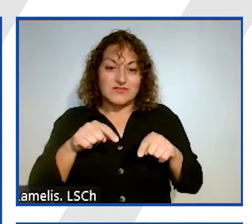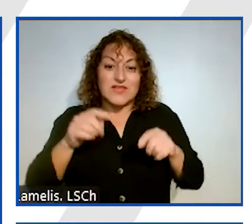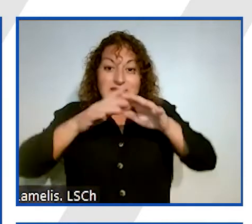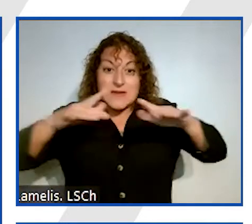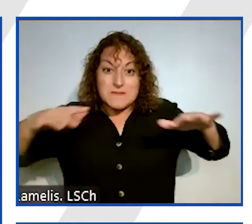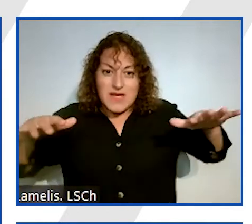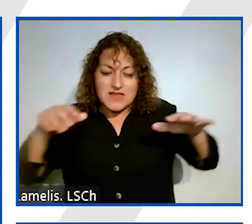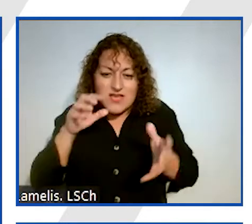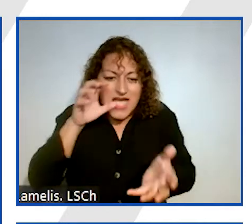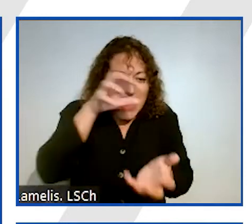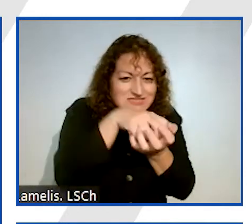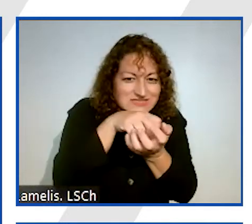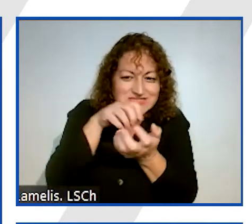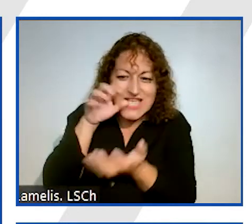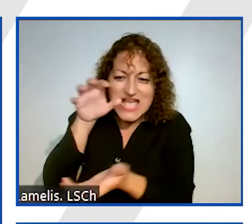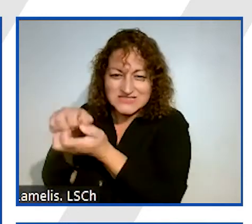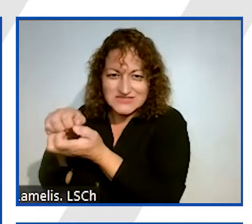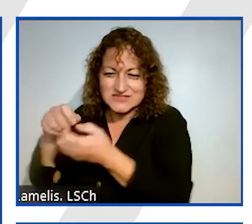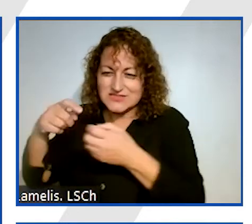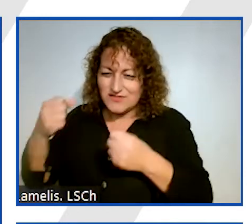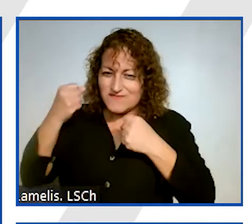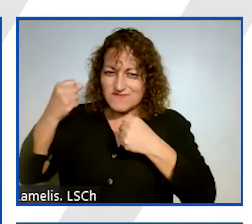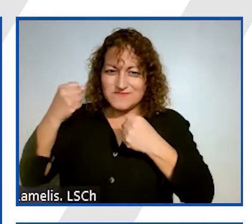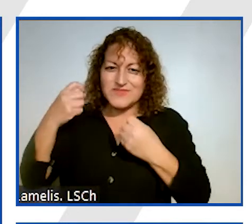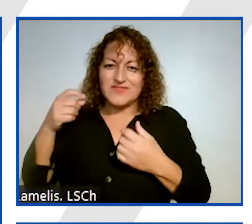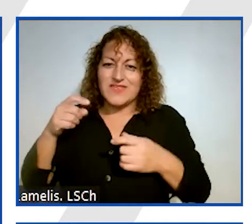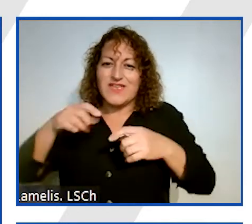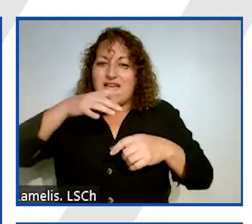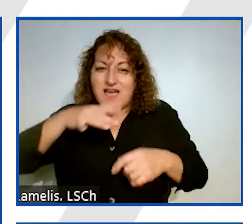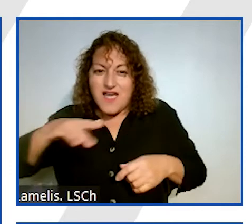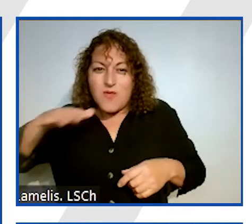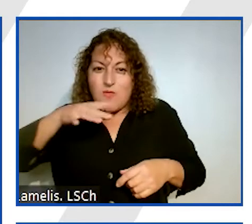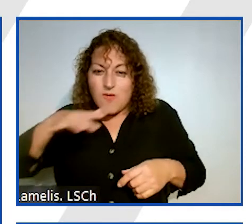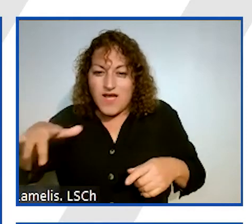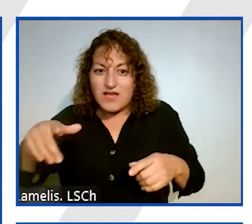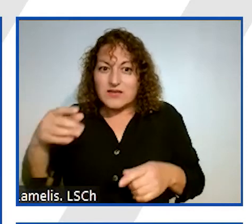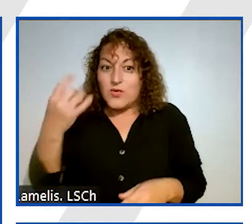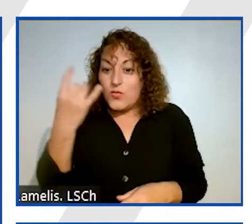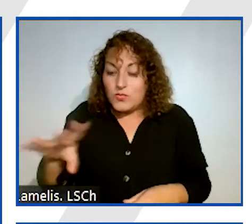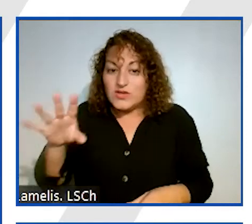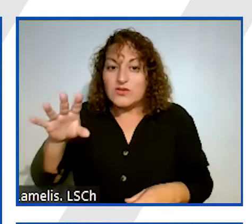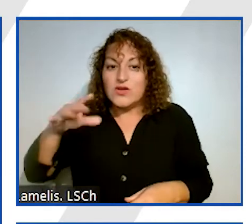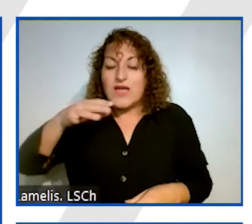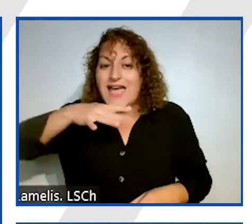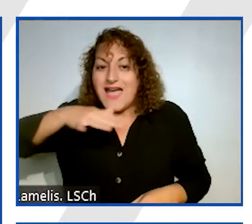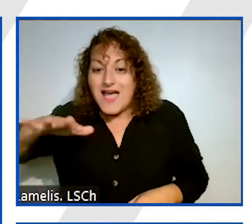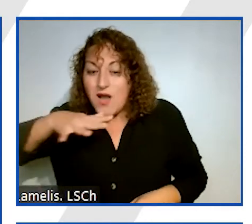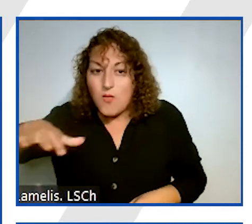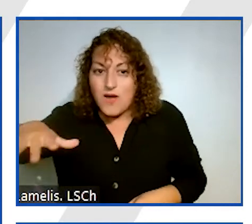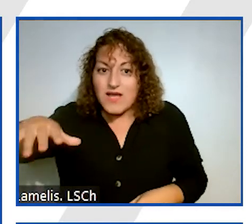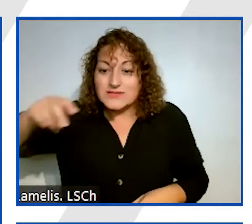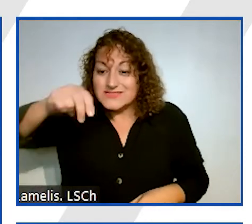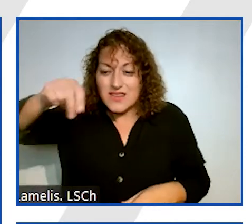exitosos, que han colonizado todos los cuerpos de agua de nuestro planeta. Los tiburones no son exclusivos de agua dulce,